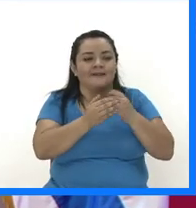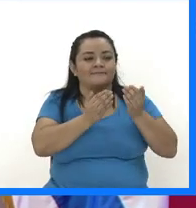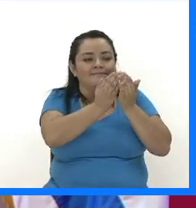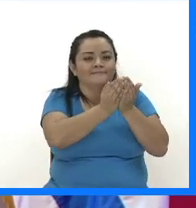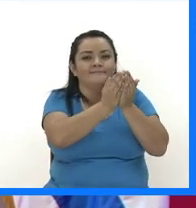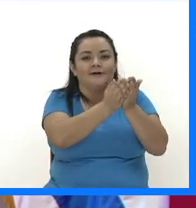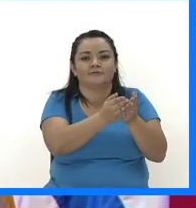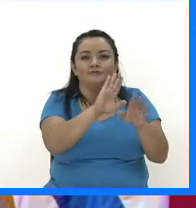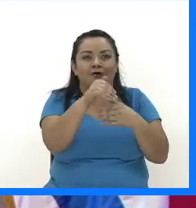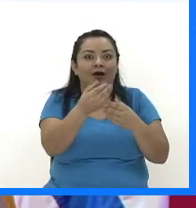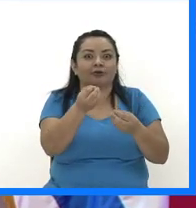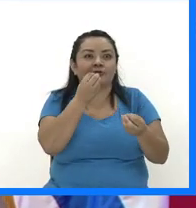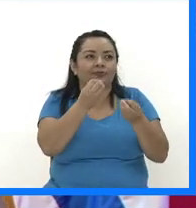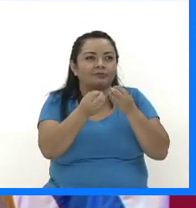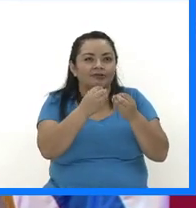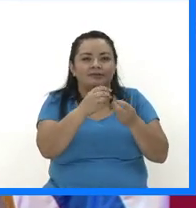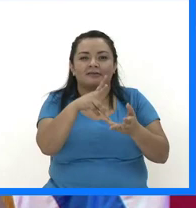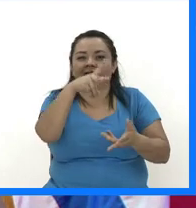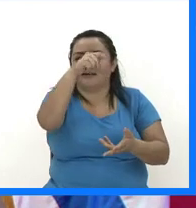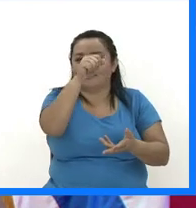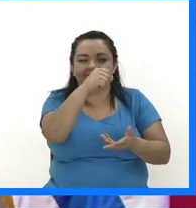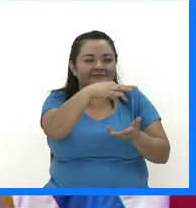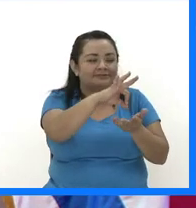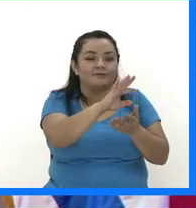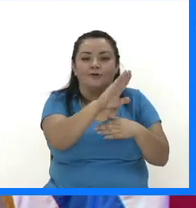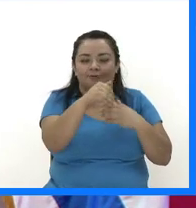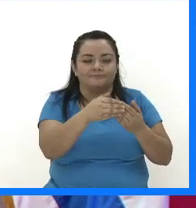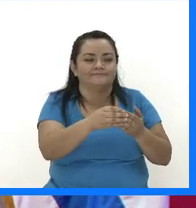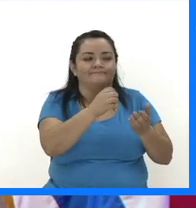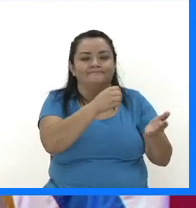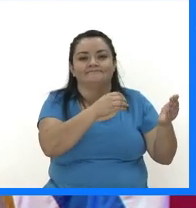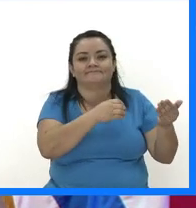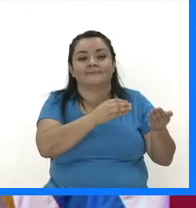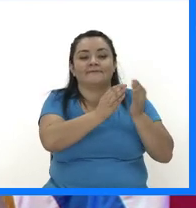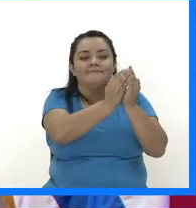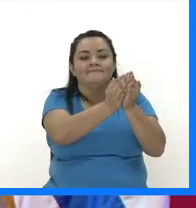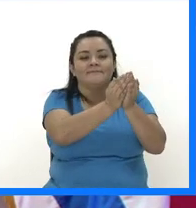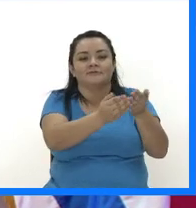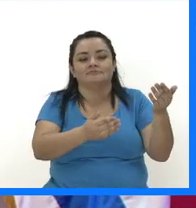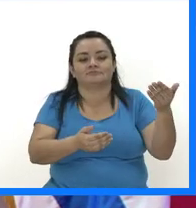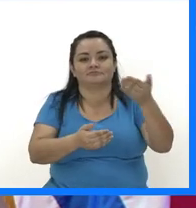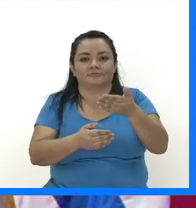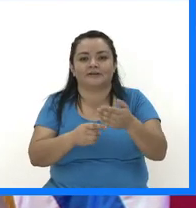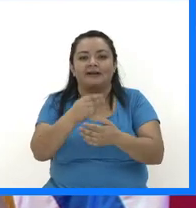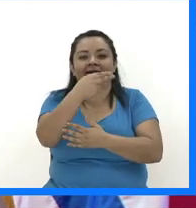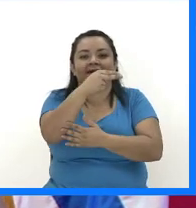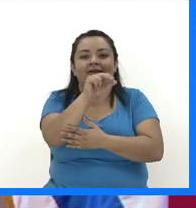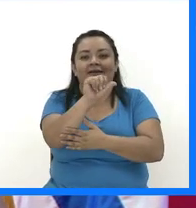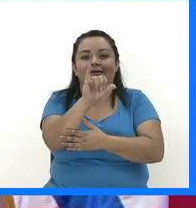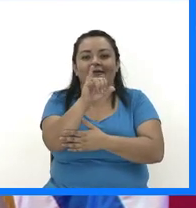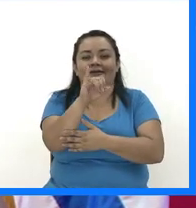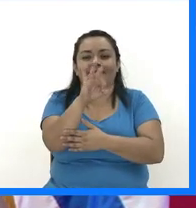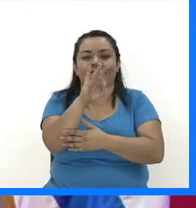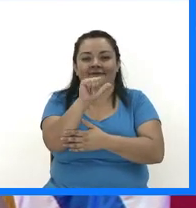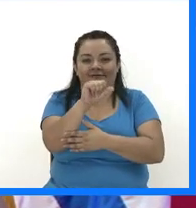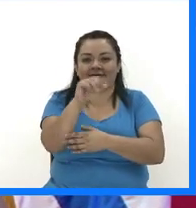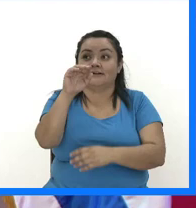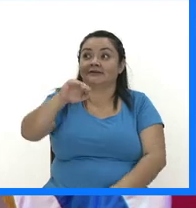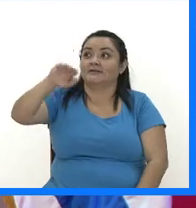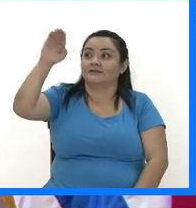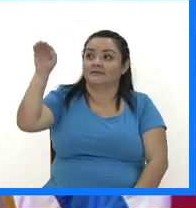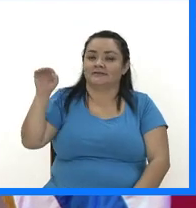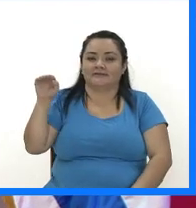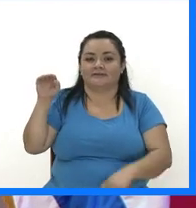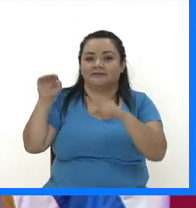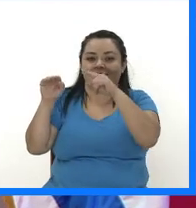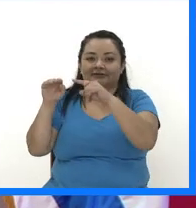que están moviendo a ellos todo el tiempo arriba por abajo llega a haifa y arriba de la montaña ahí en